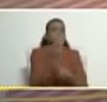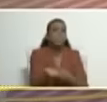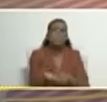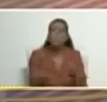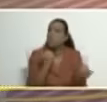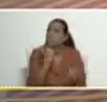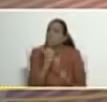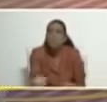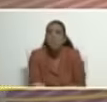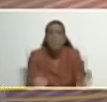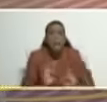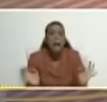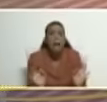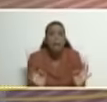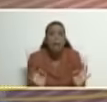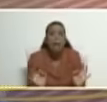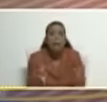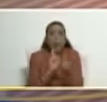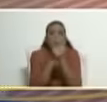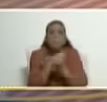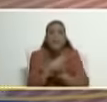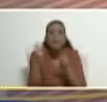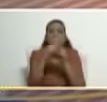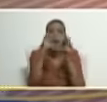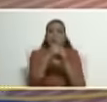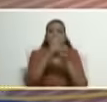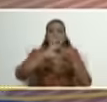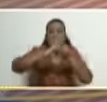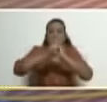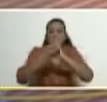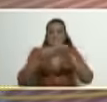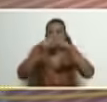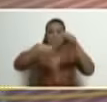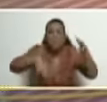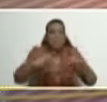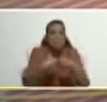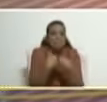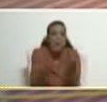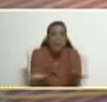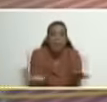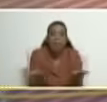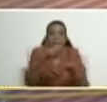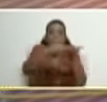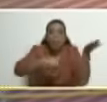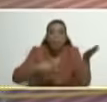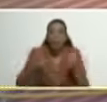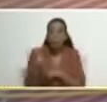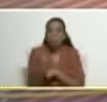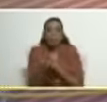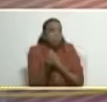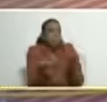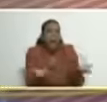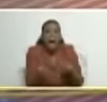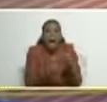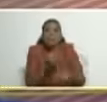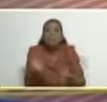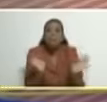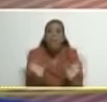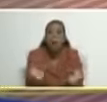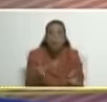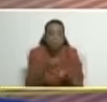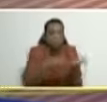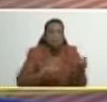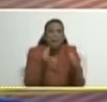inservible. Se convirtió en una basura sideral para el país. Esa es la